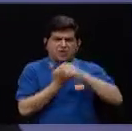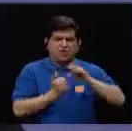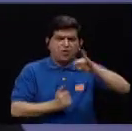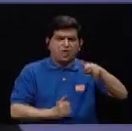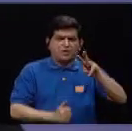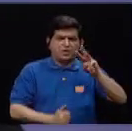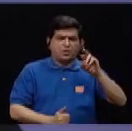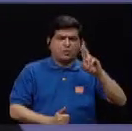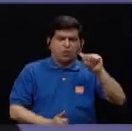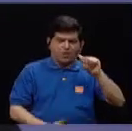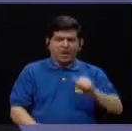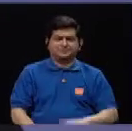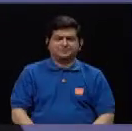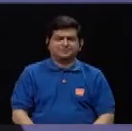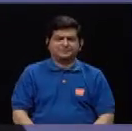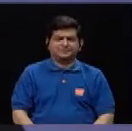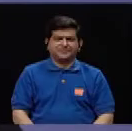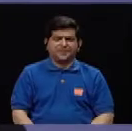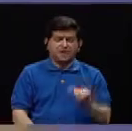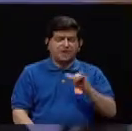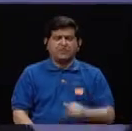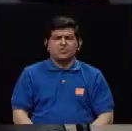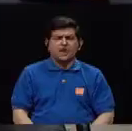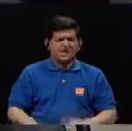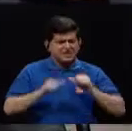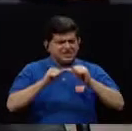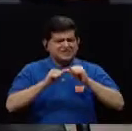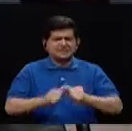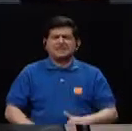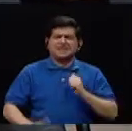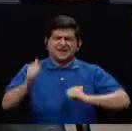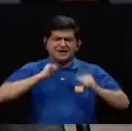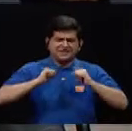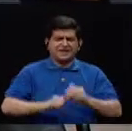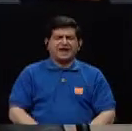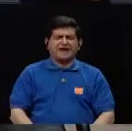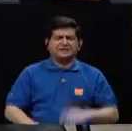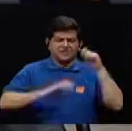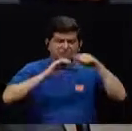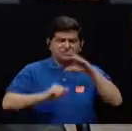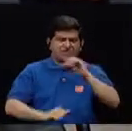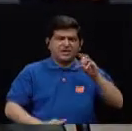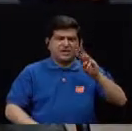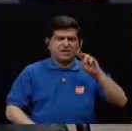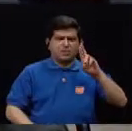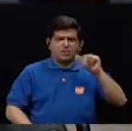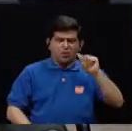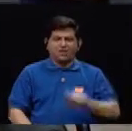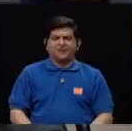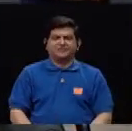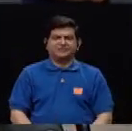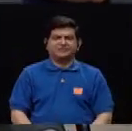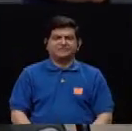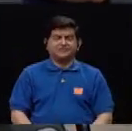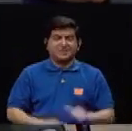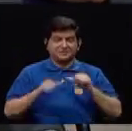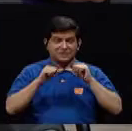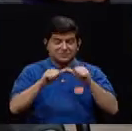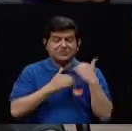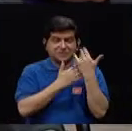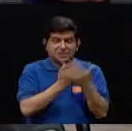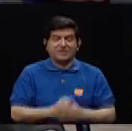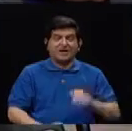de Juanito Mora. Entonces, bueno, nada, maravilloso. Que viva el teatro, que viva el cine y que viva Mora. Bueno, muchas pues, gracias. Esperamos mucho más